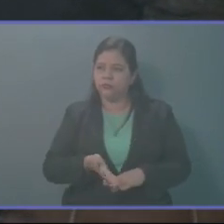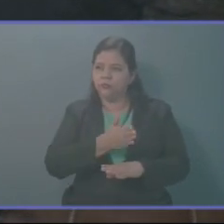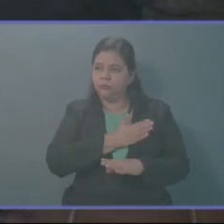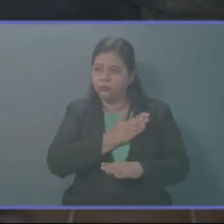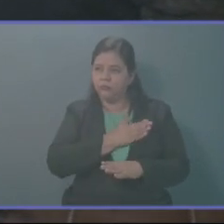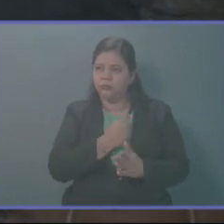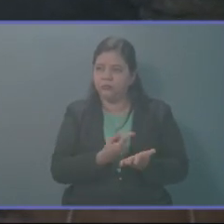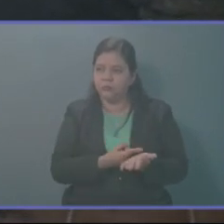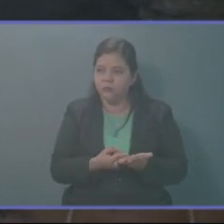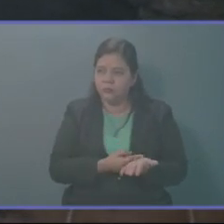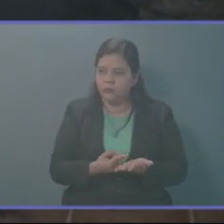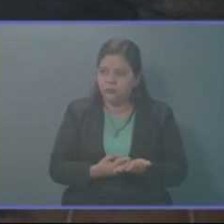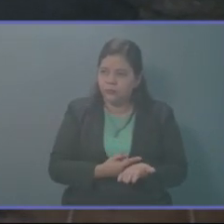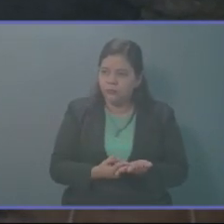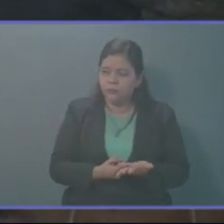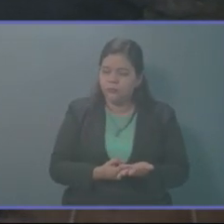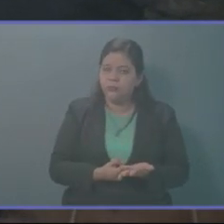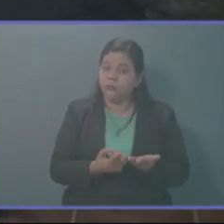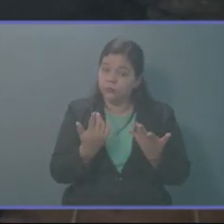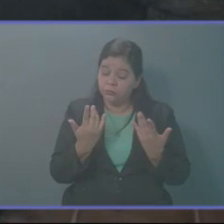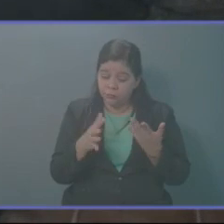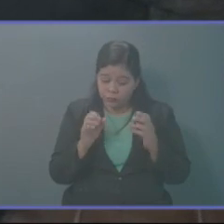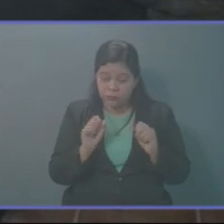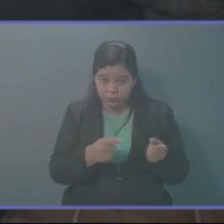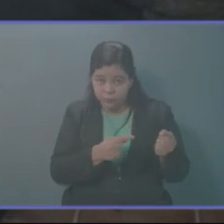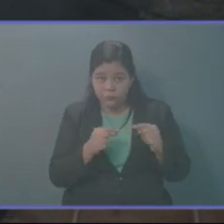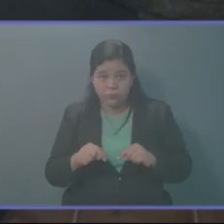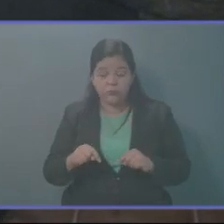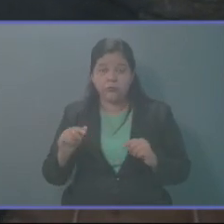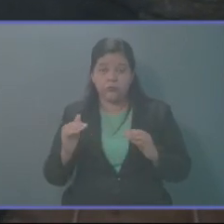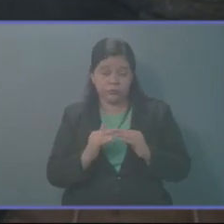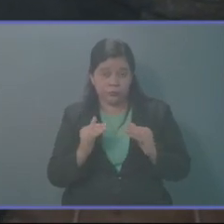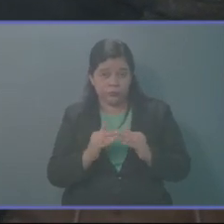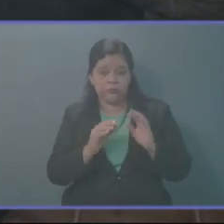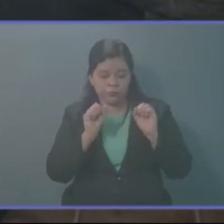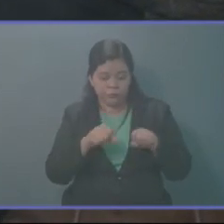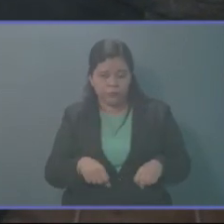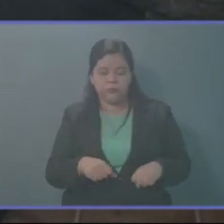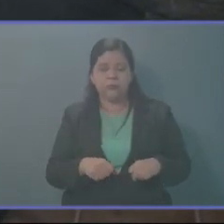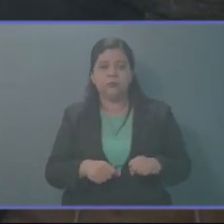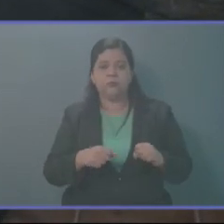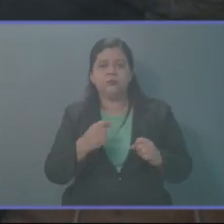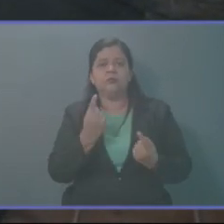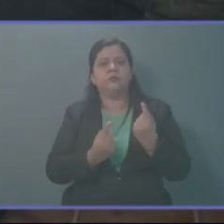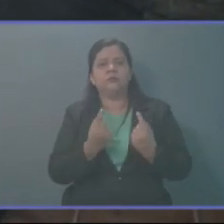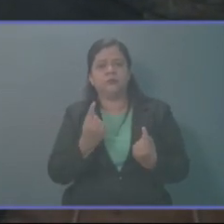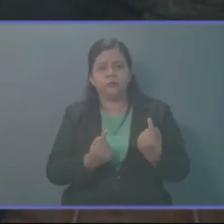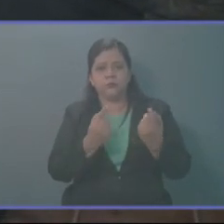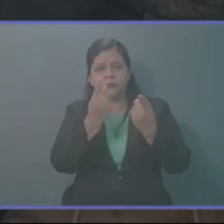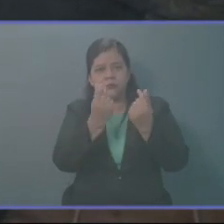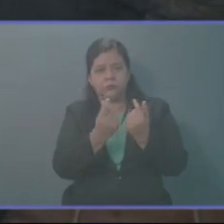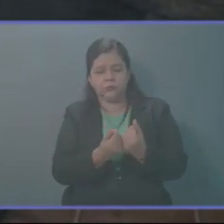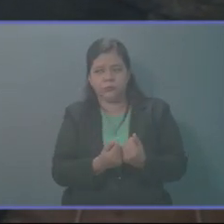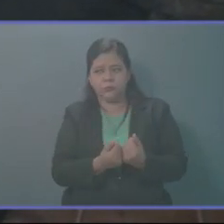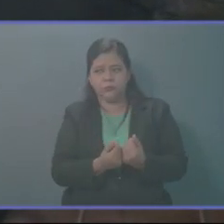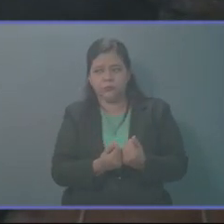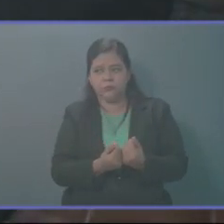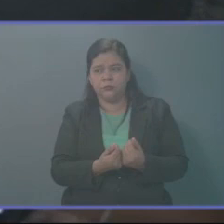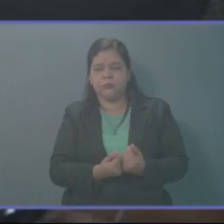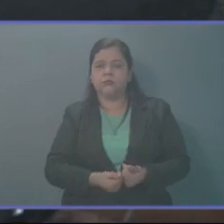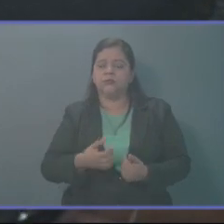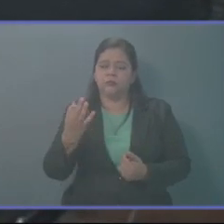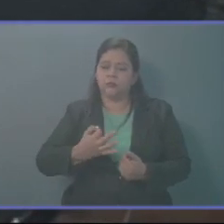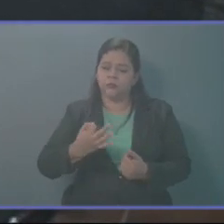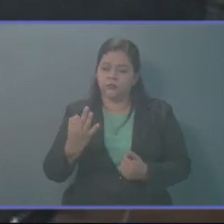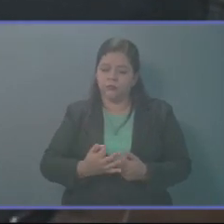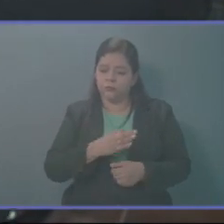que si puede, ya que va a venir, como usted lo señala, traer también cuál es la estimación de